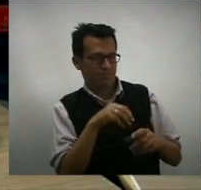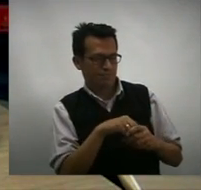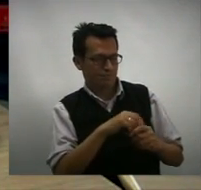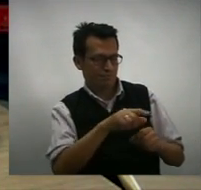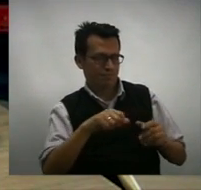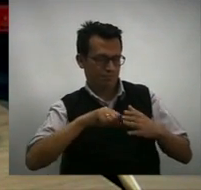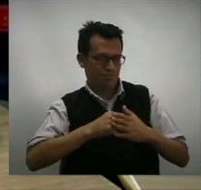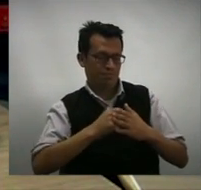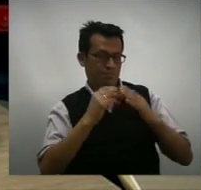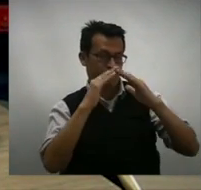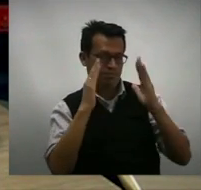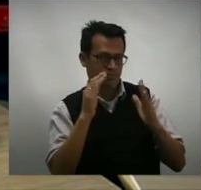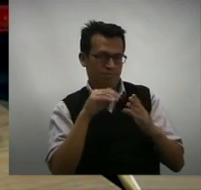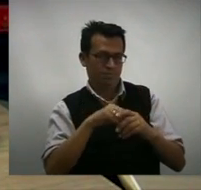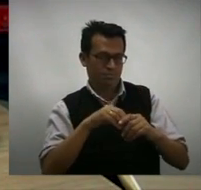Esto es